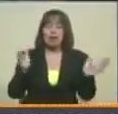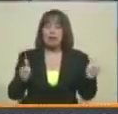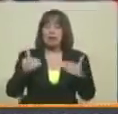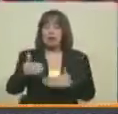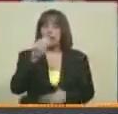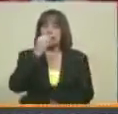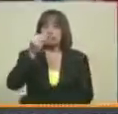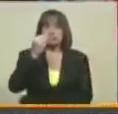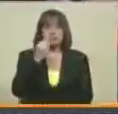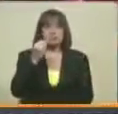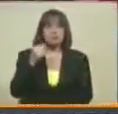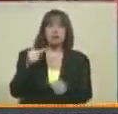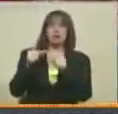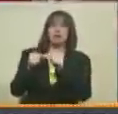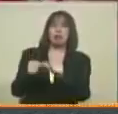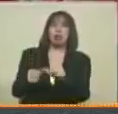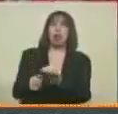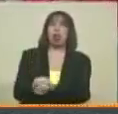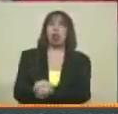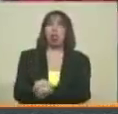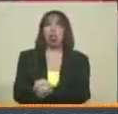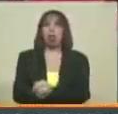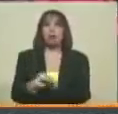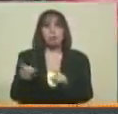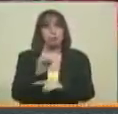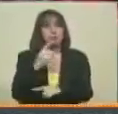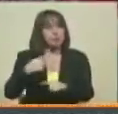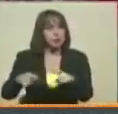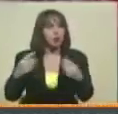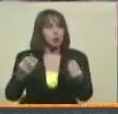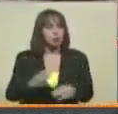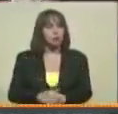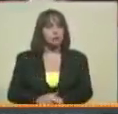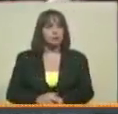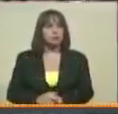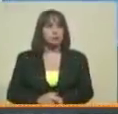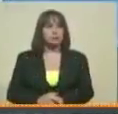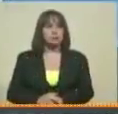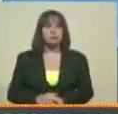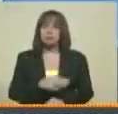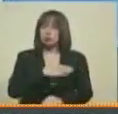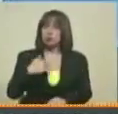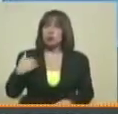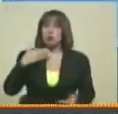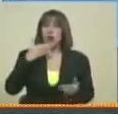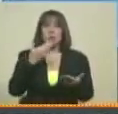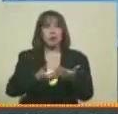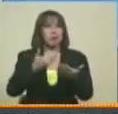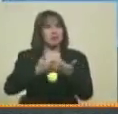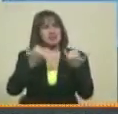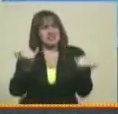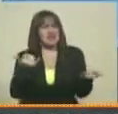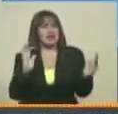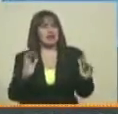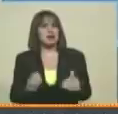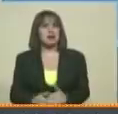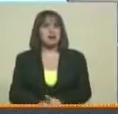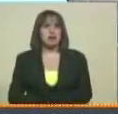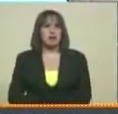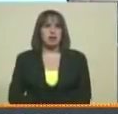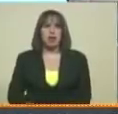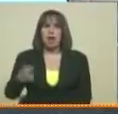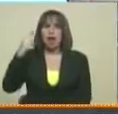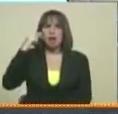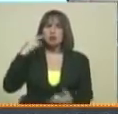Nos hemos quedado un poco lentos en eso. Yo quiero una propuesta concreta. Ya,